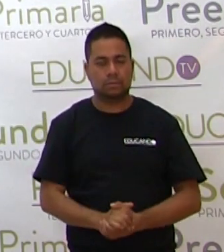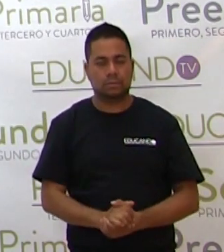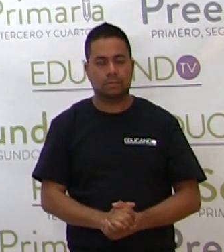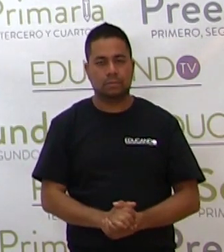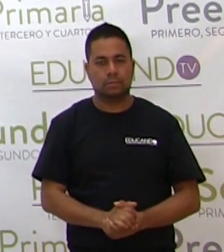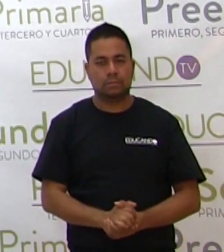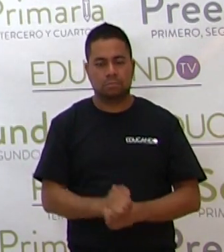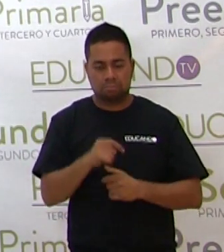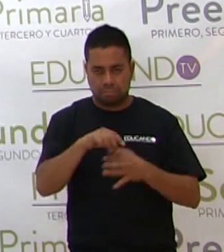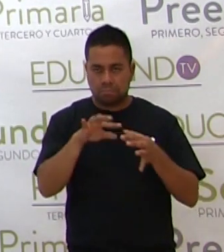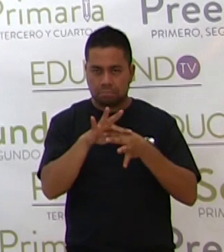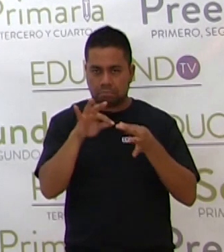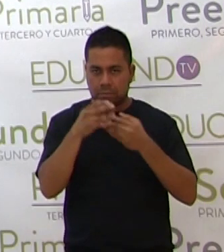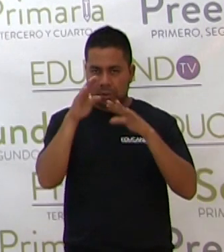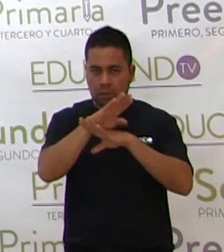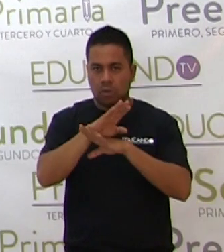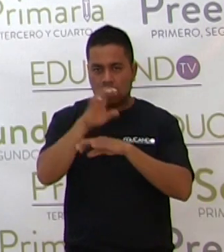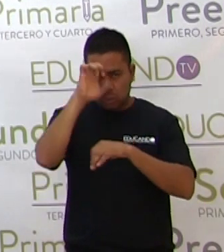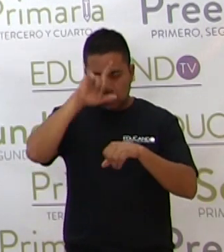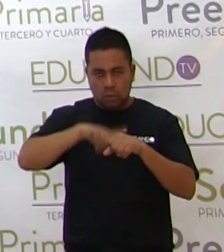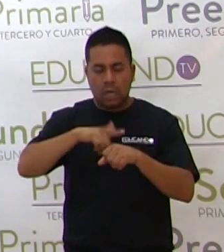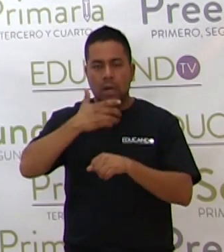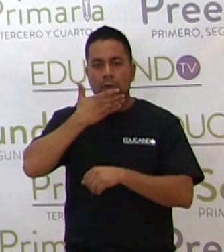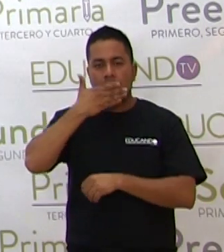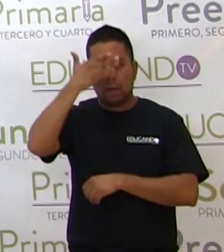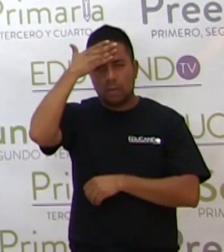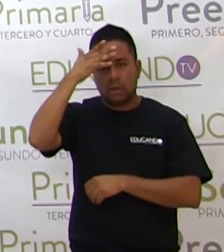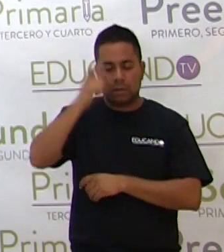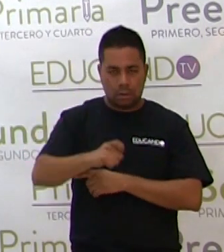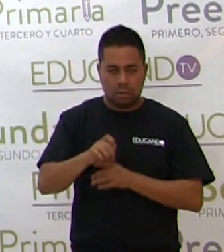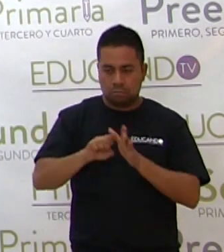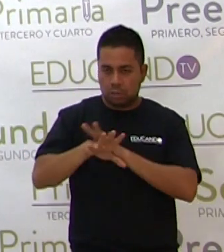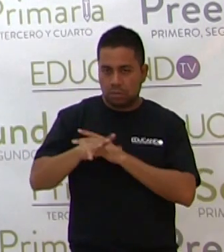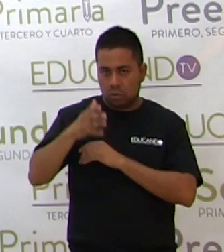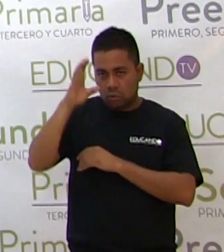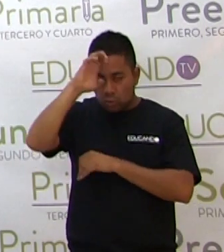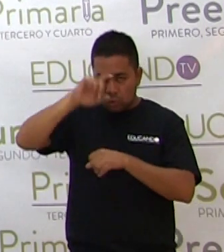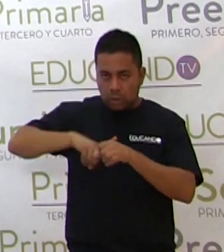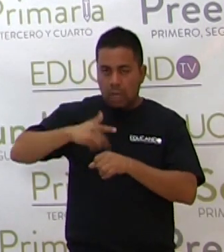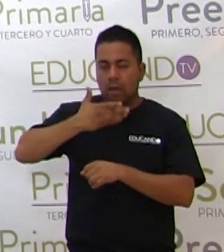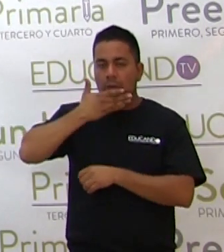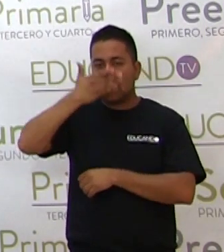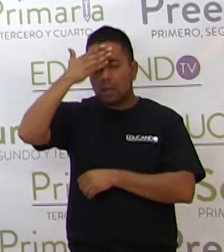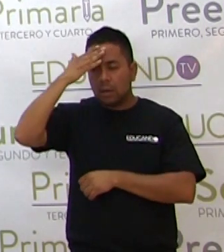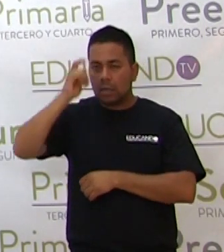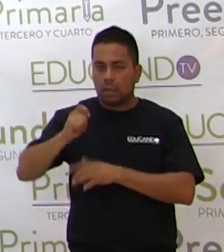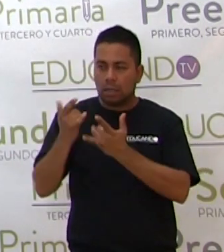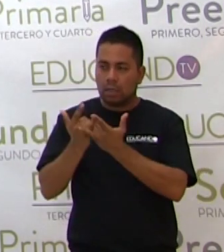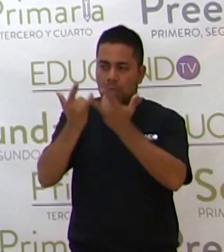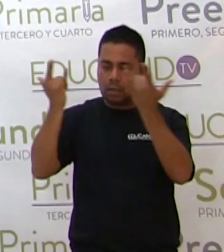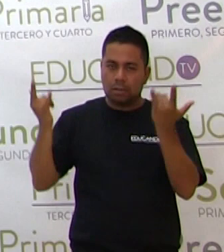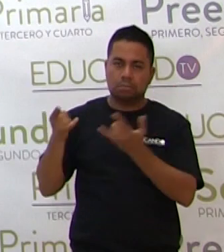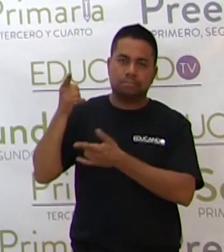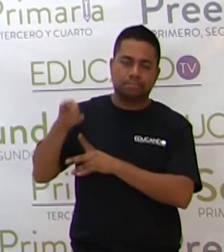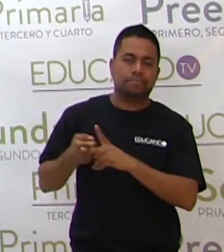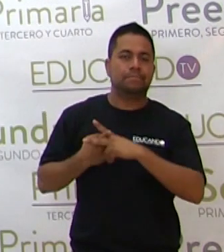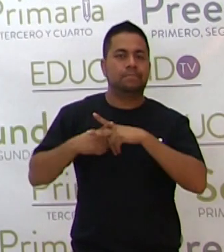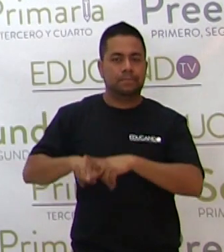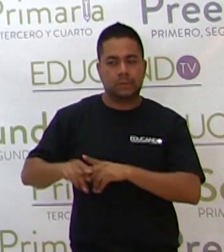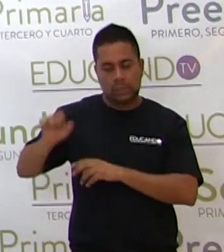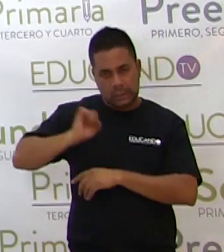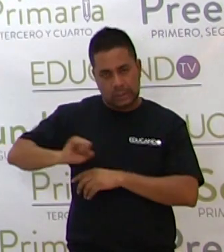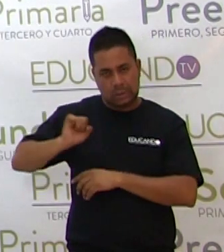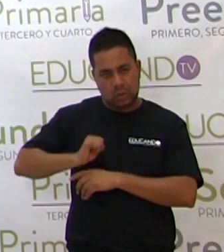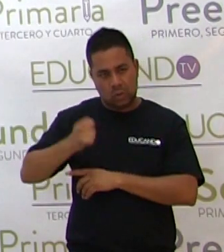vamos a hablar de la cultura árabe entonces la cultura árabe su historia se inicia en el